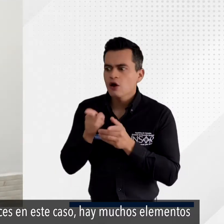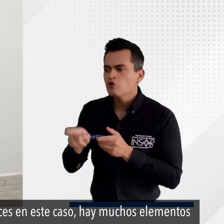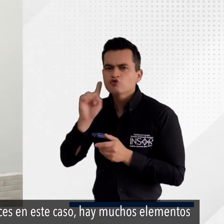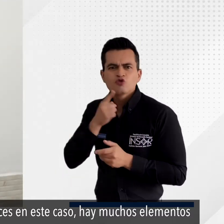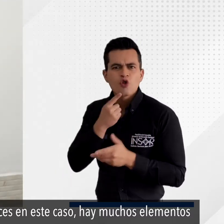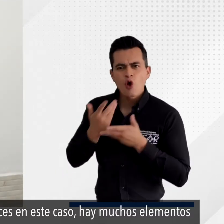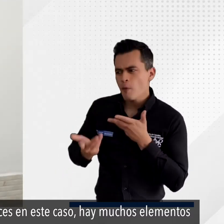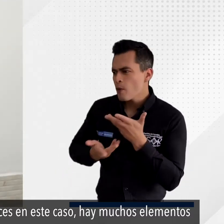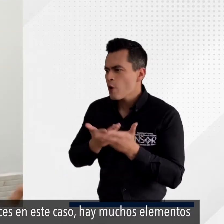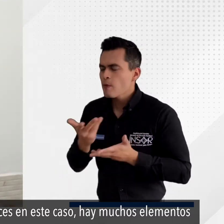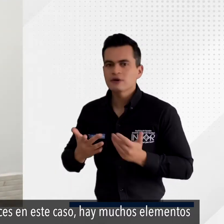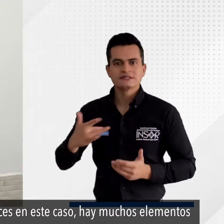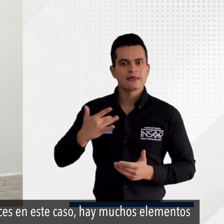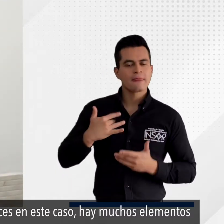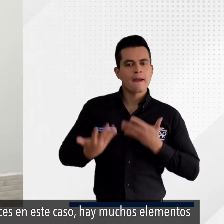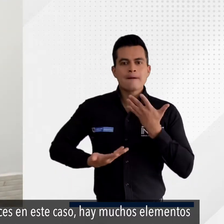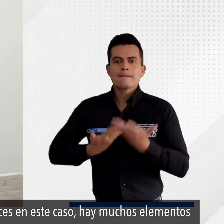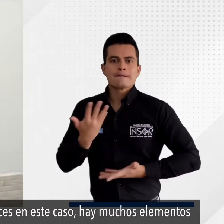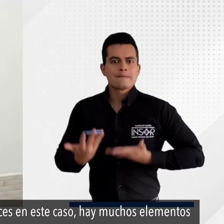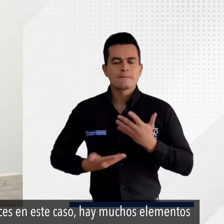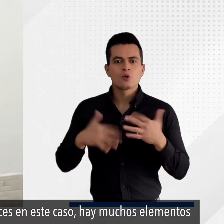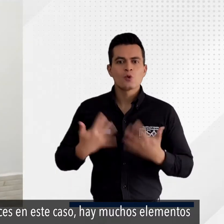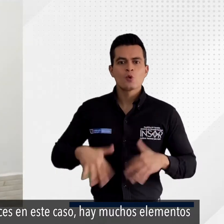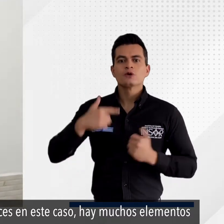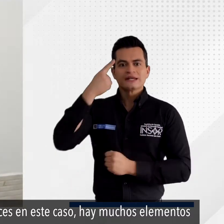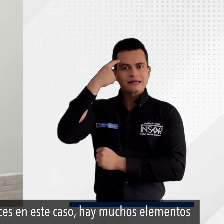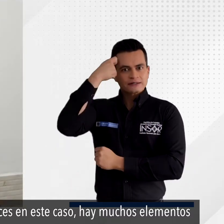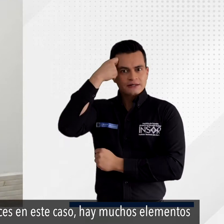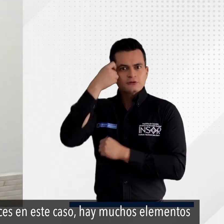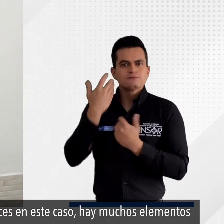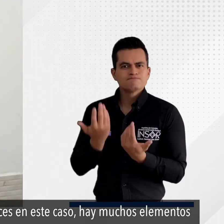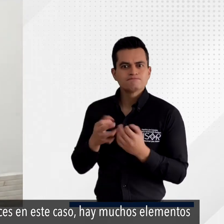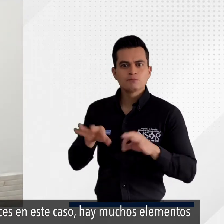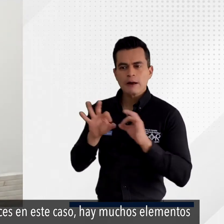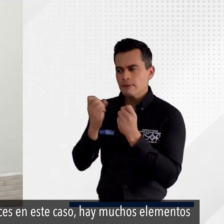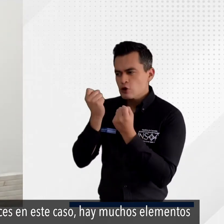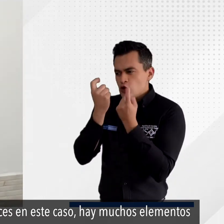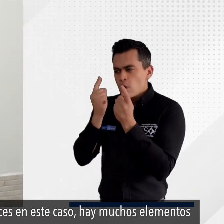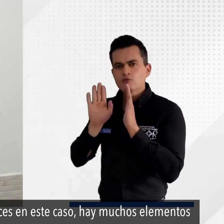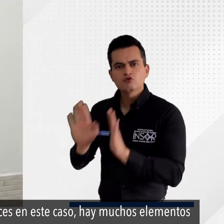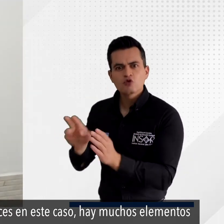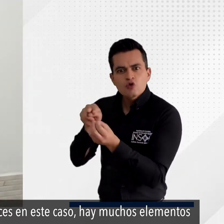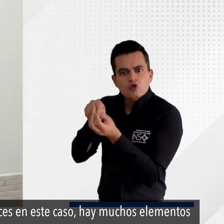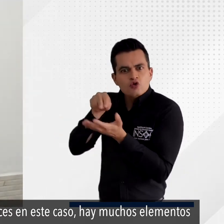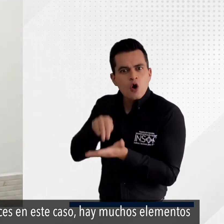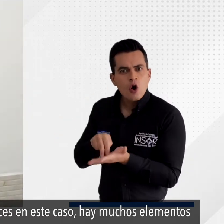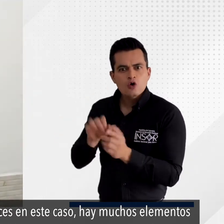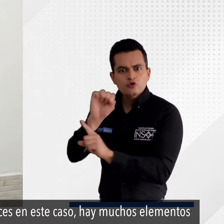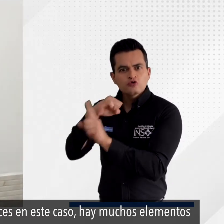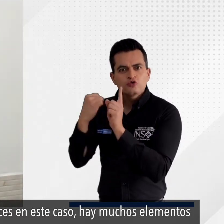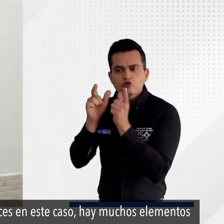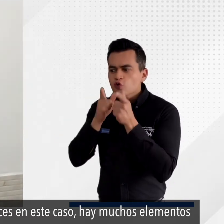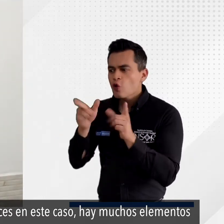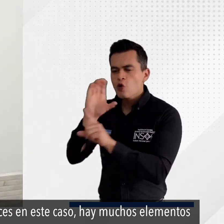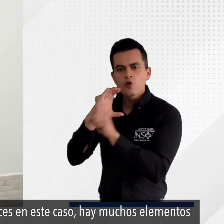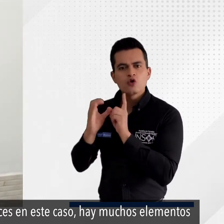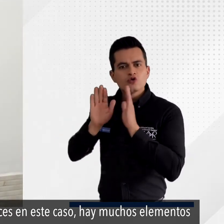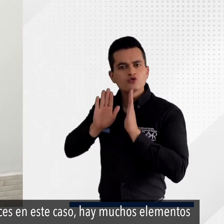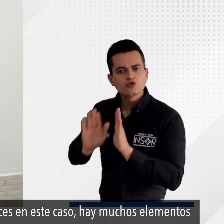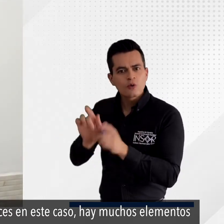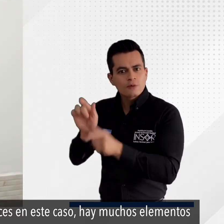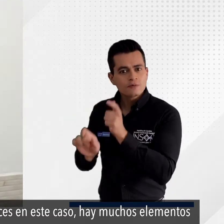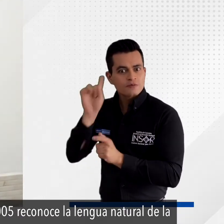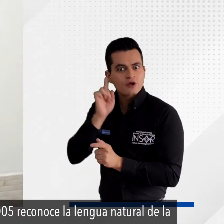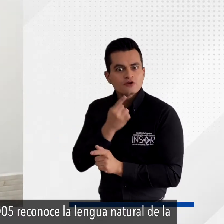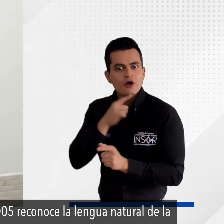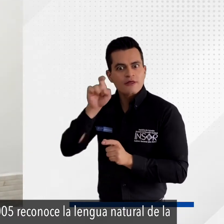caso, hay muchos elementos que nos retan a comprender este contexto sociolingüístico y cultural de la